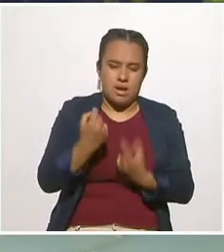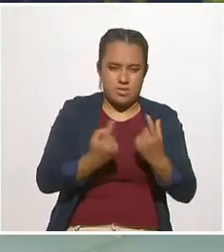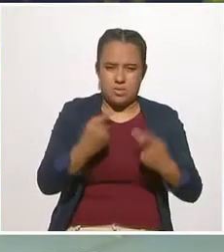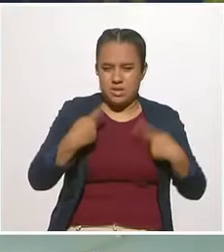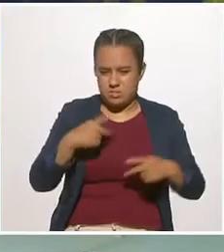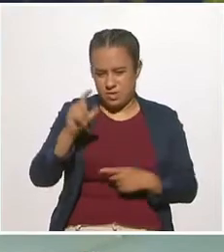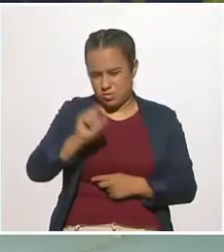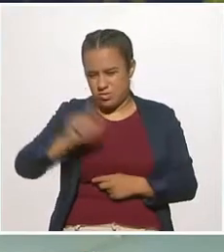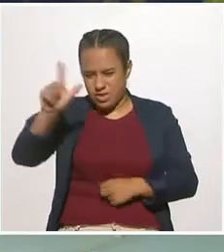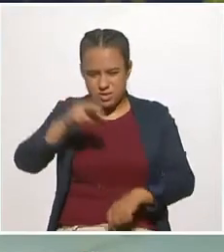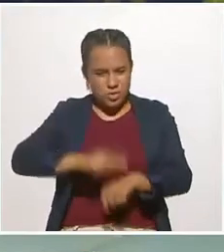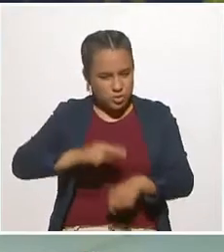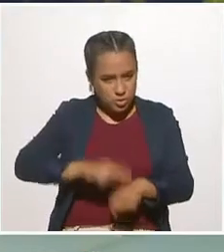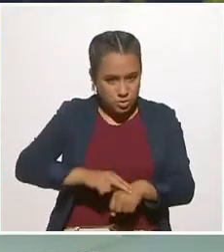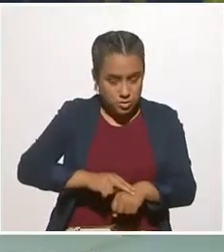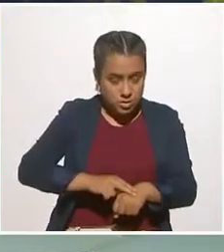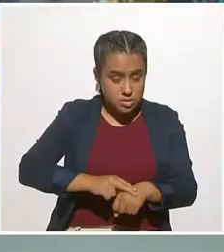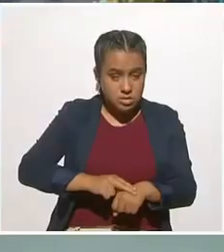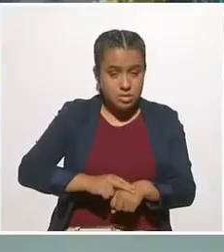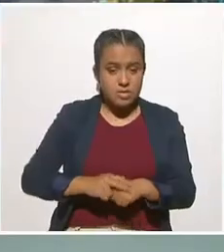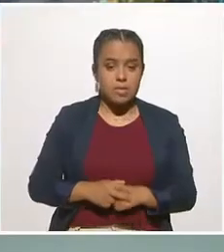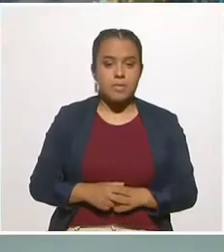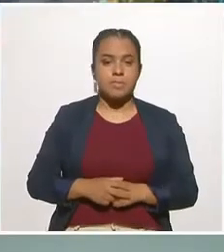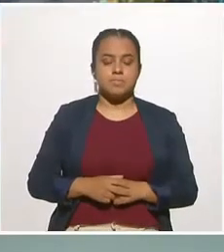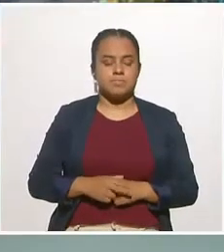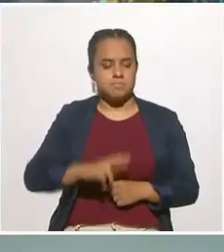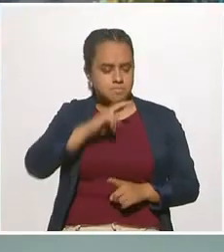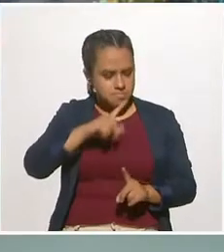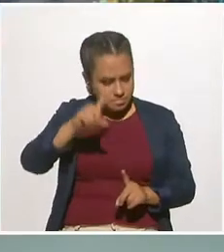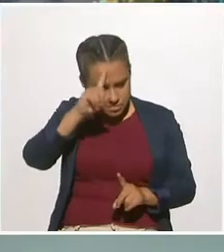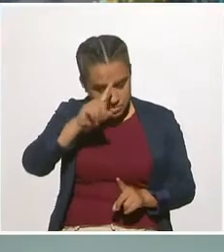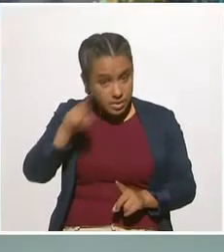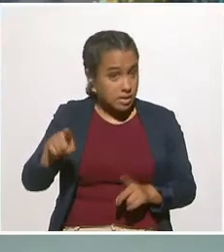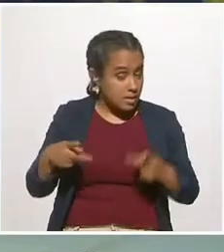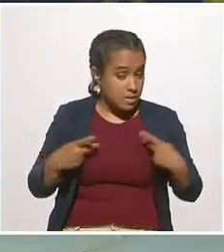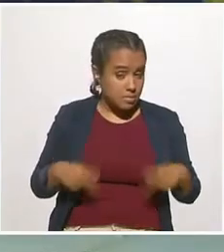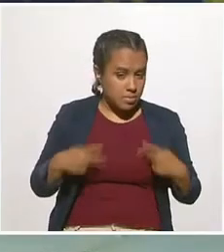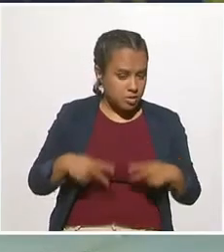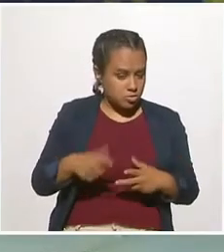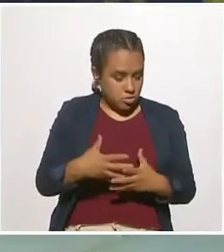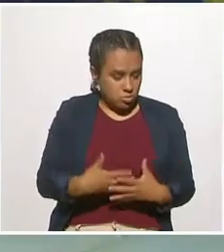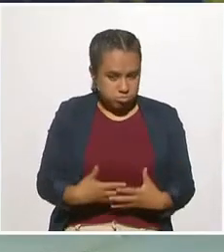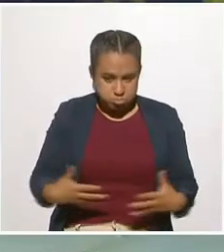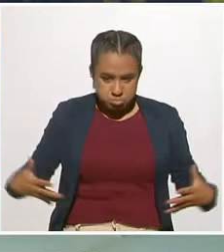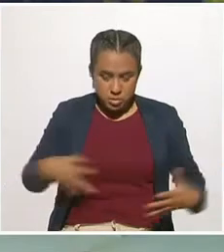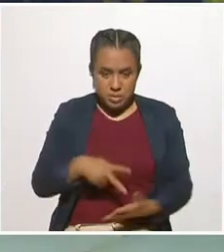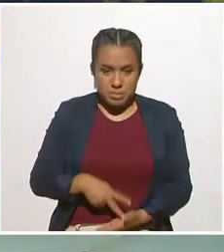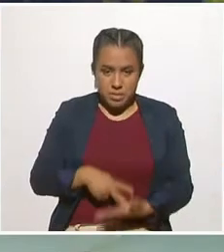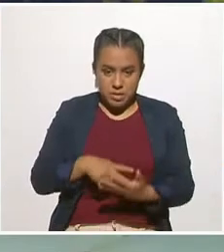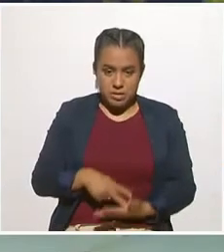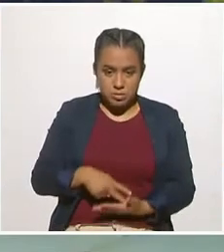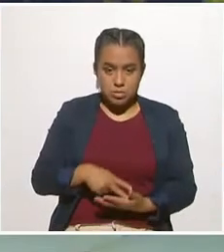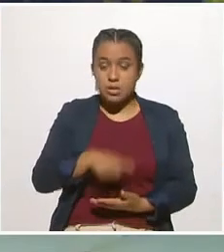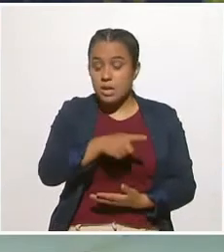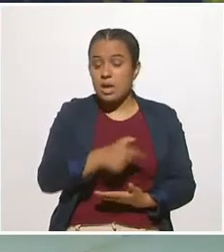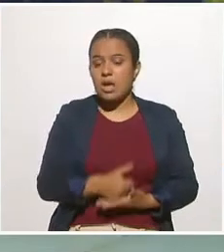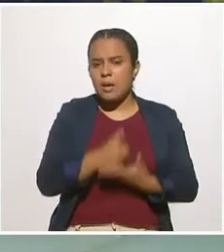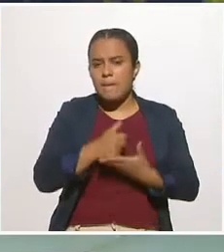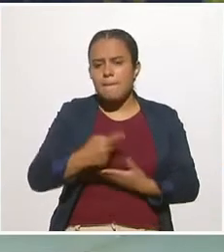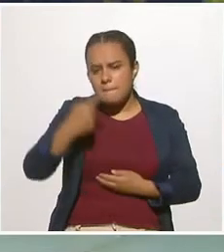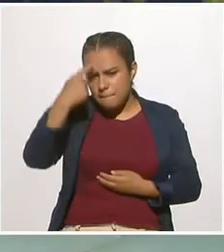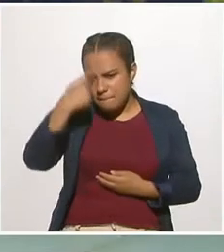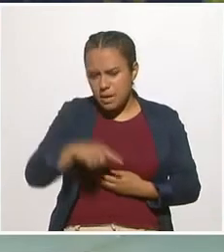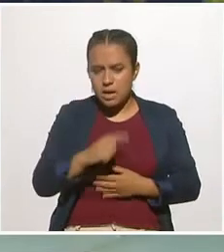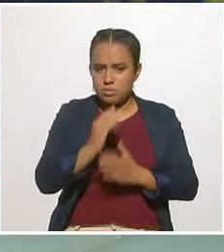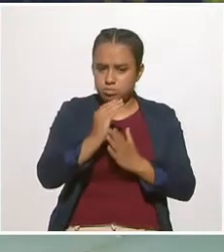médicos que lo están dando en personas que tienen obesidad y sobrepeso. Les ayuda tal vez en la parte de disminución de peso